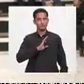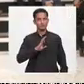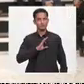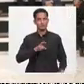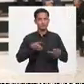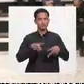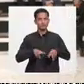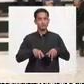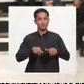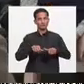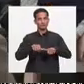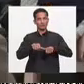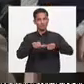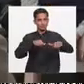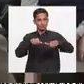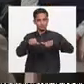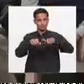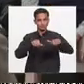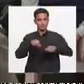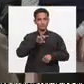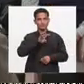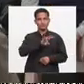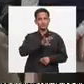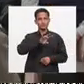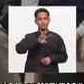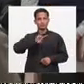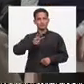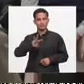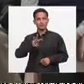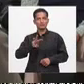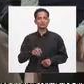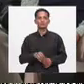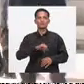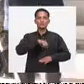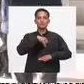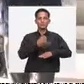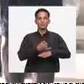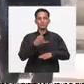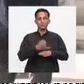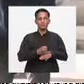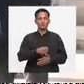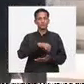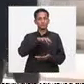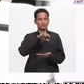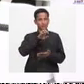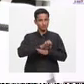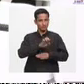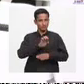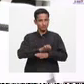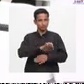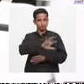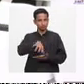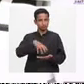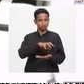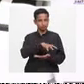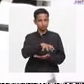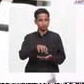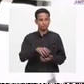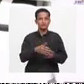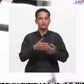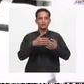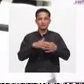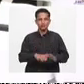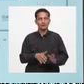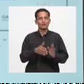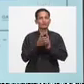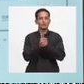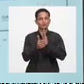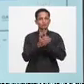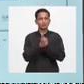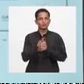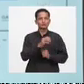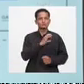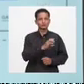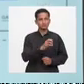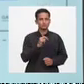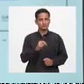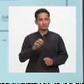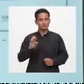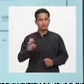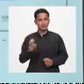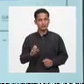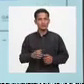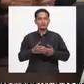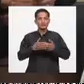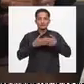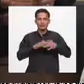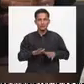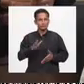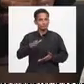noticias adores de las 76 juntas intermedias de escrutinio a nivel nacional Fueron capacitados por el consejo nacional electoral